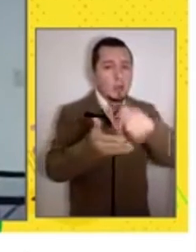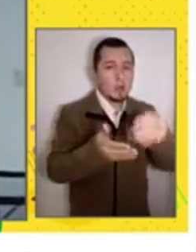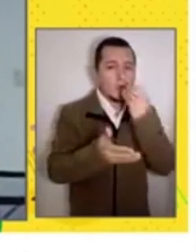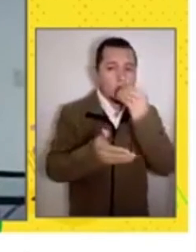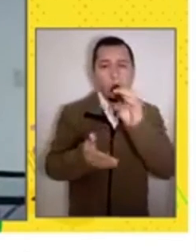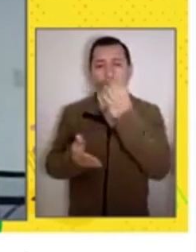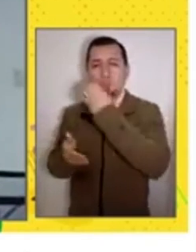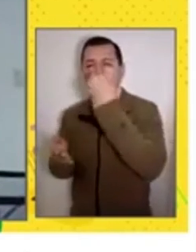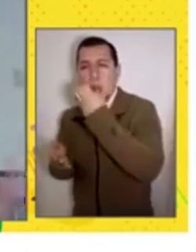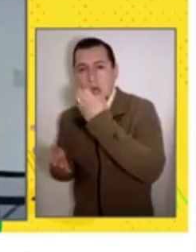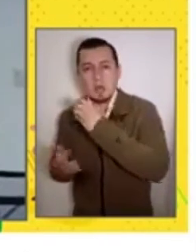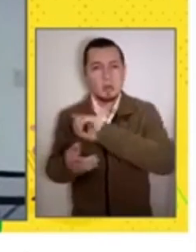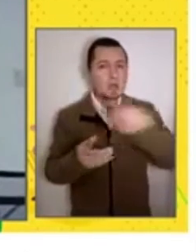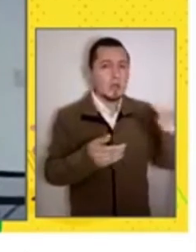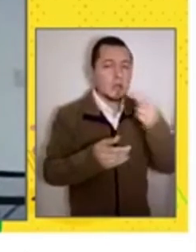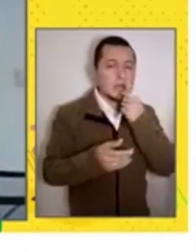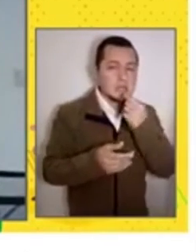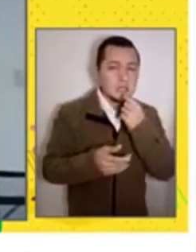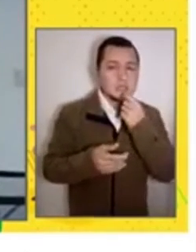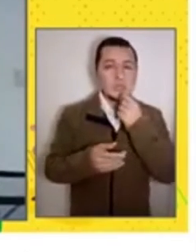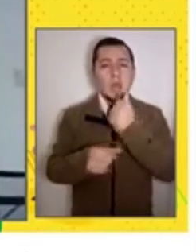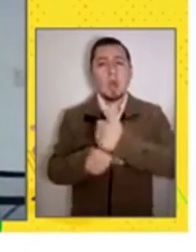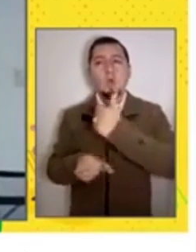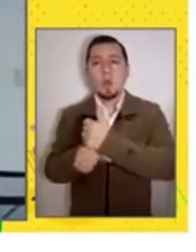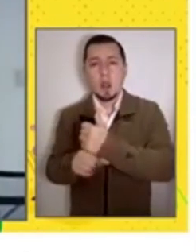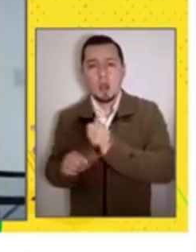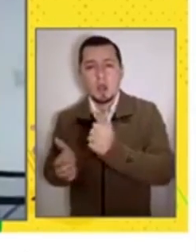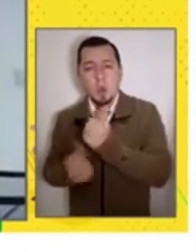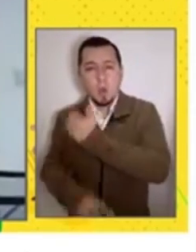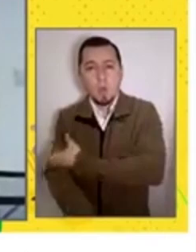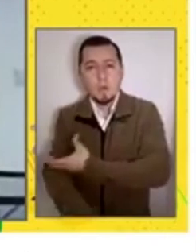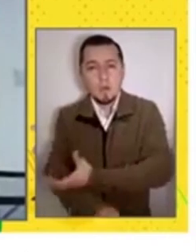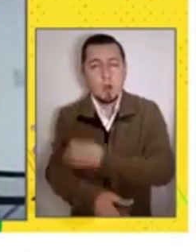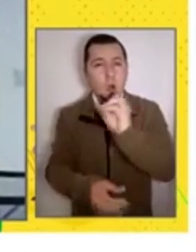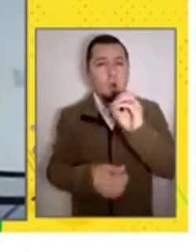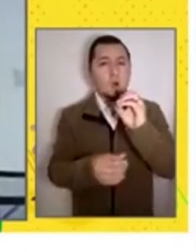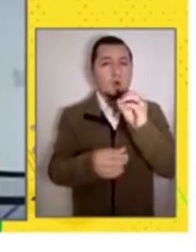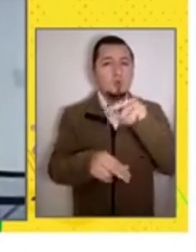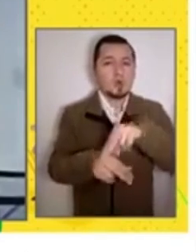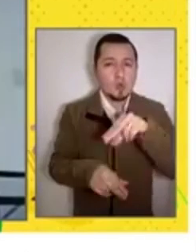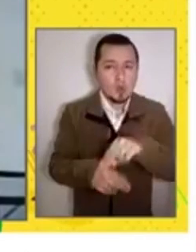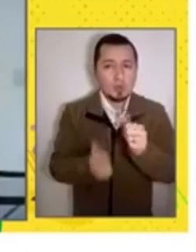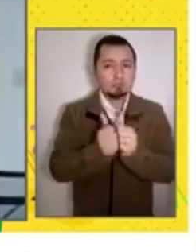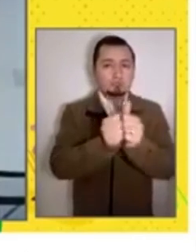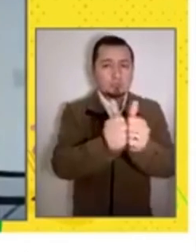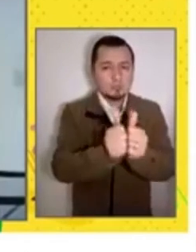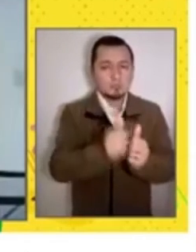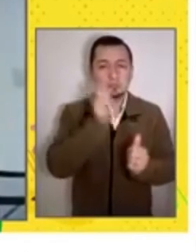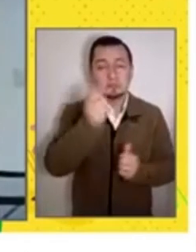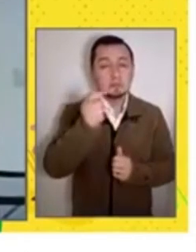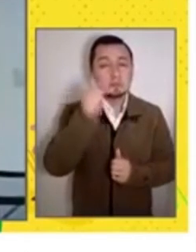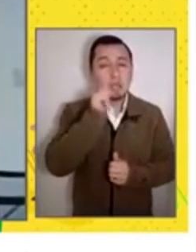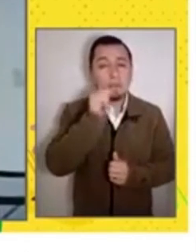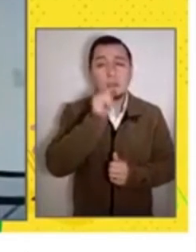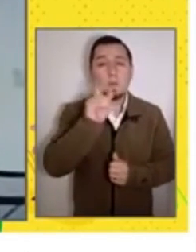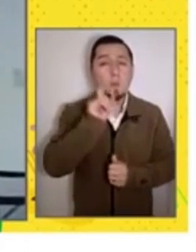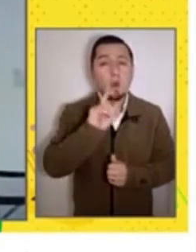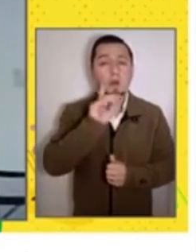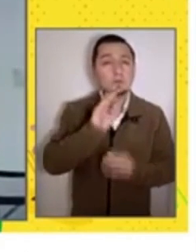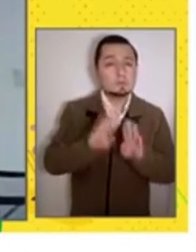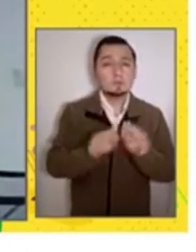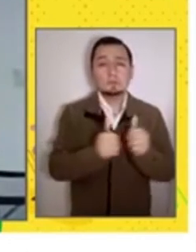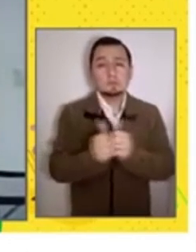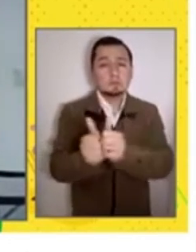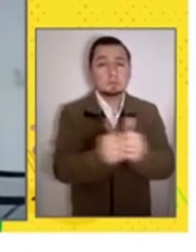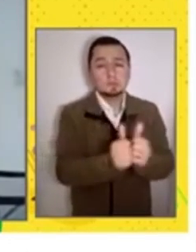a la escuela, porque llevamos al niño, porque llevamos al abuelo, porque ejercemos una movilidad de cuidados. Esto hace que la movilidad,